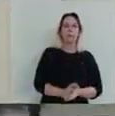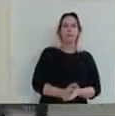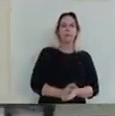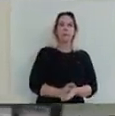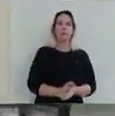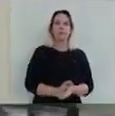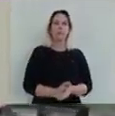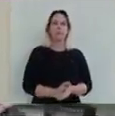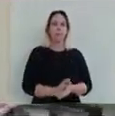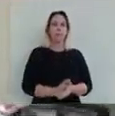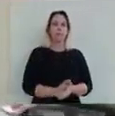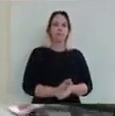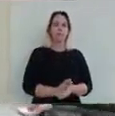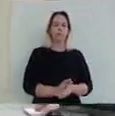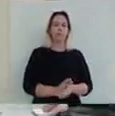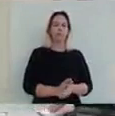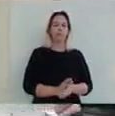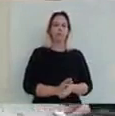concejales